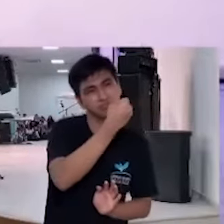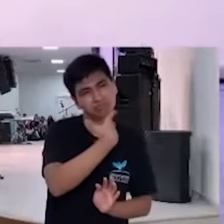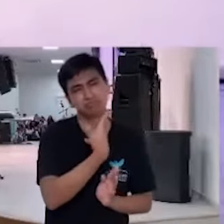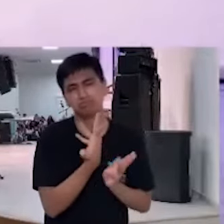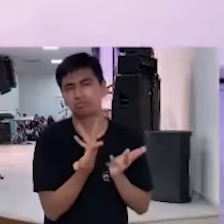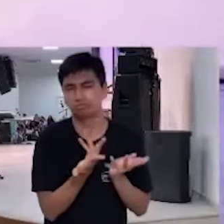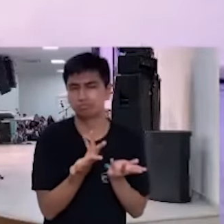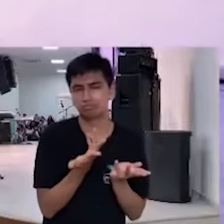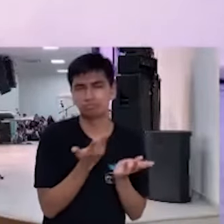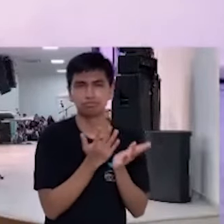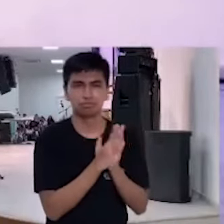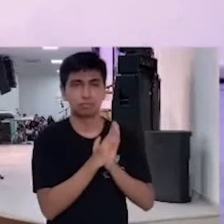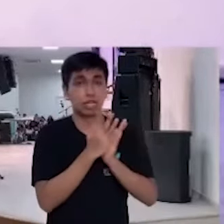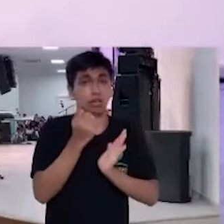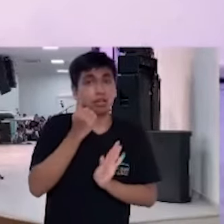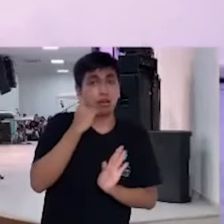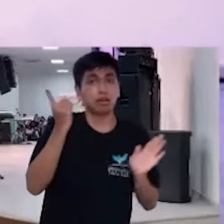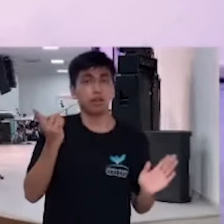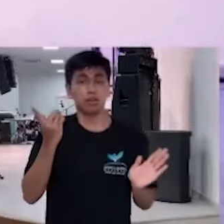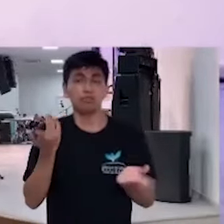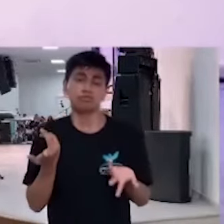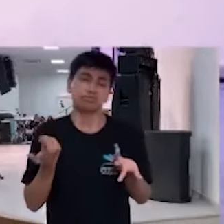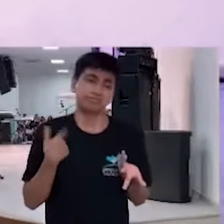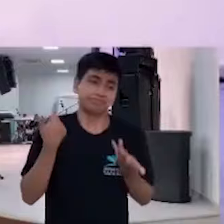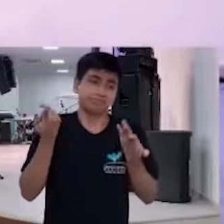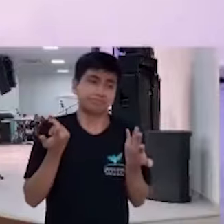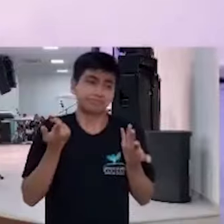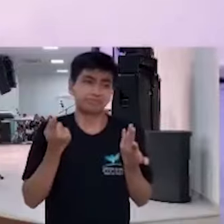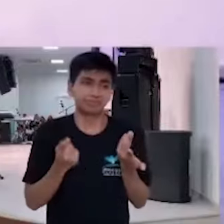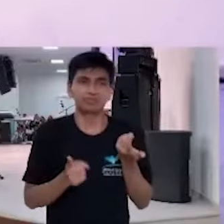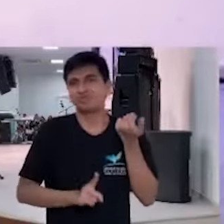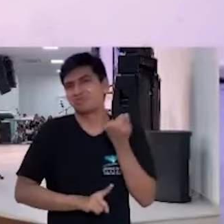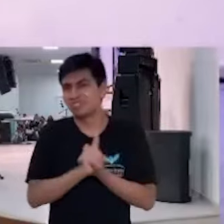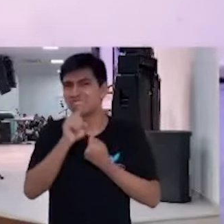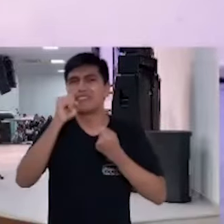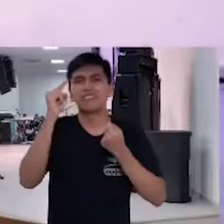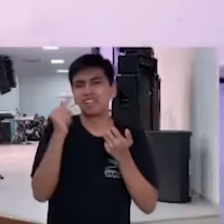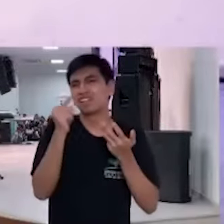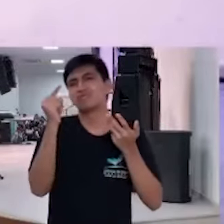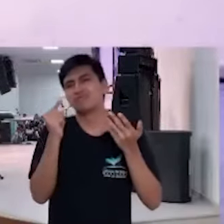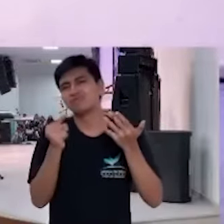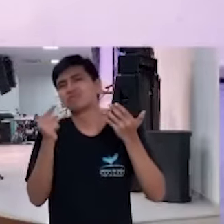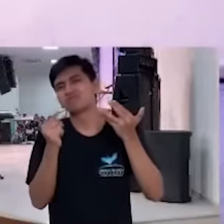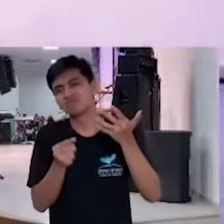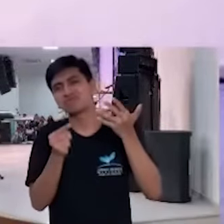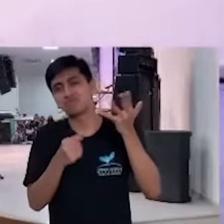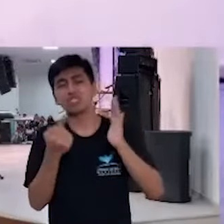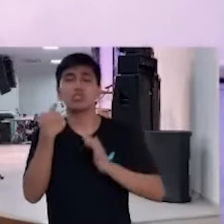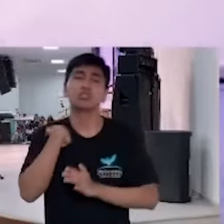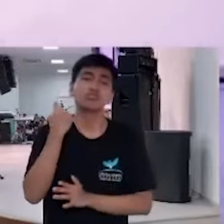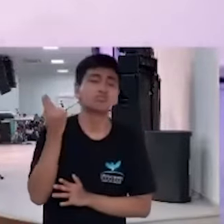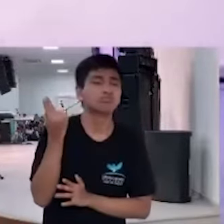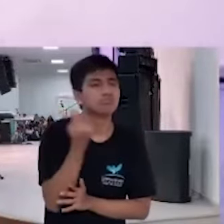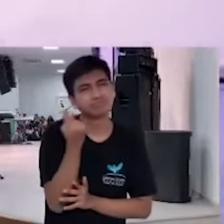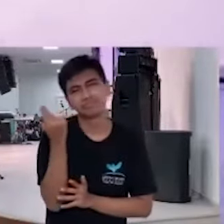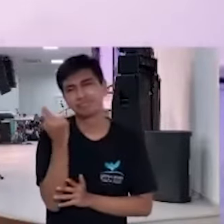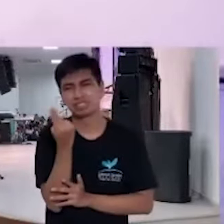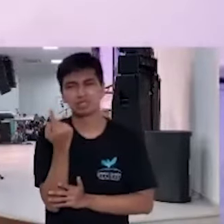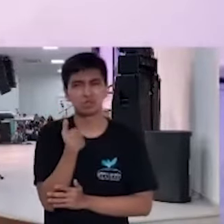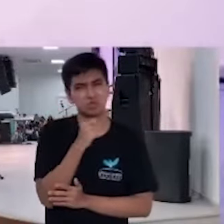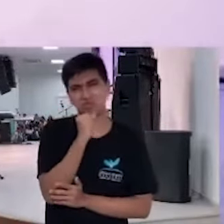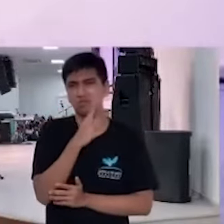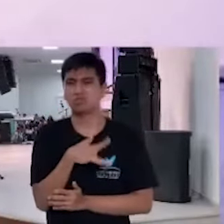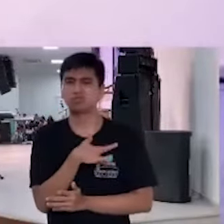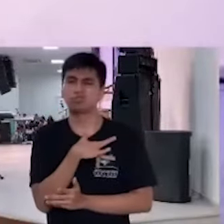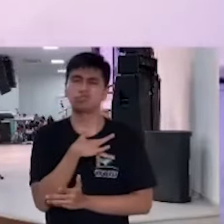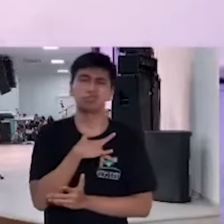consejo. Es que fíjese que yo, pues, y le empieza a contar, tengo esta necesidad y tengo este deseo y